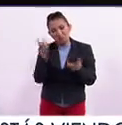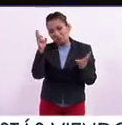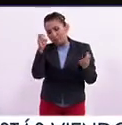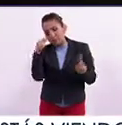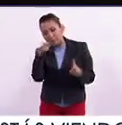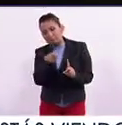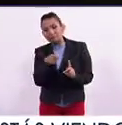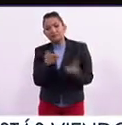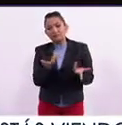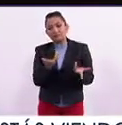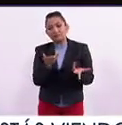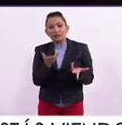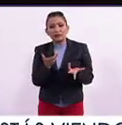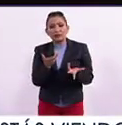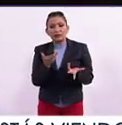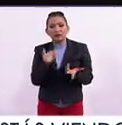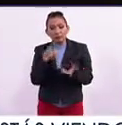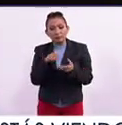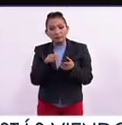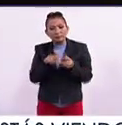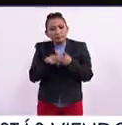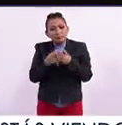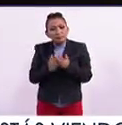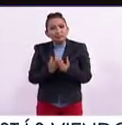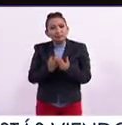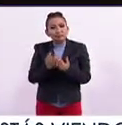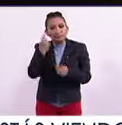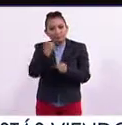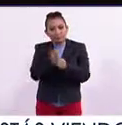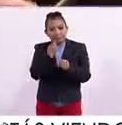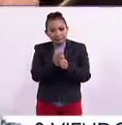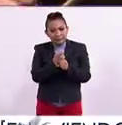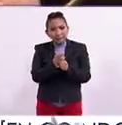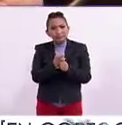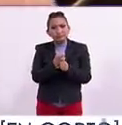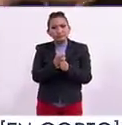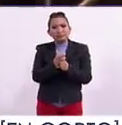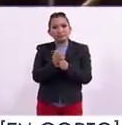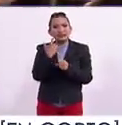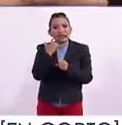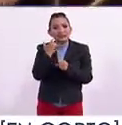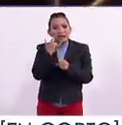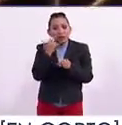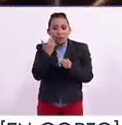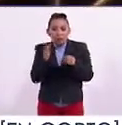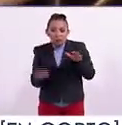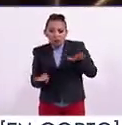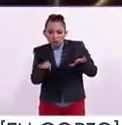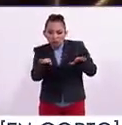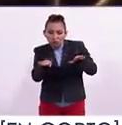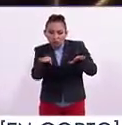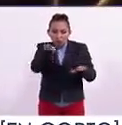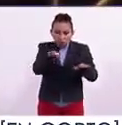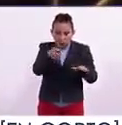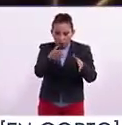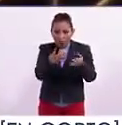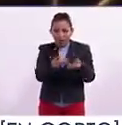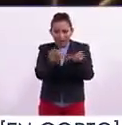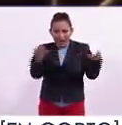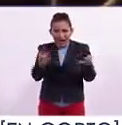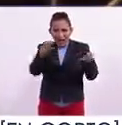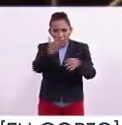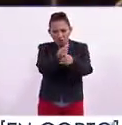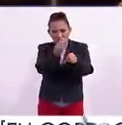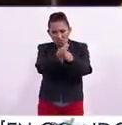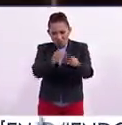propusieron hacer primero tratar de enderezar una corrección geométrica, como le llamaron, o sea, las partes que